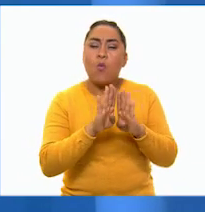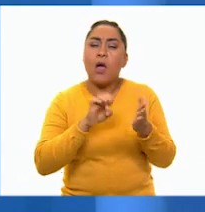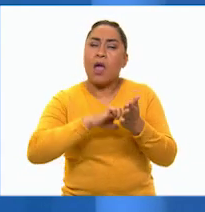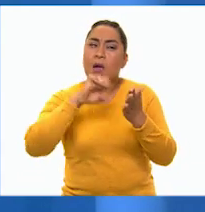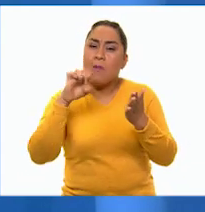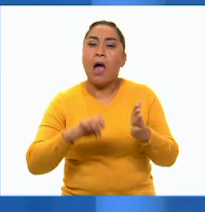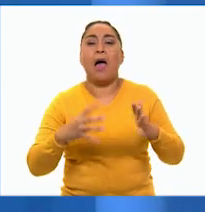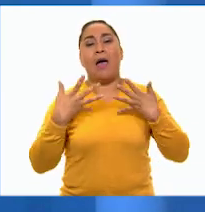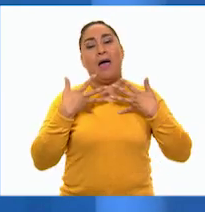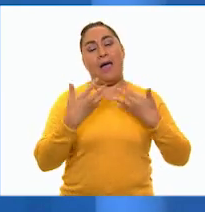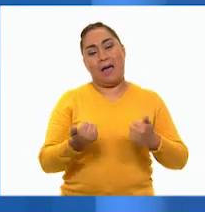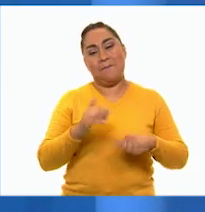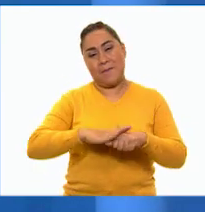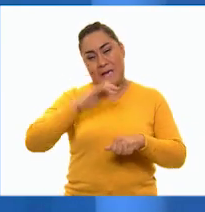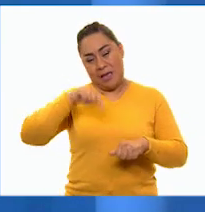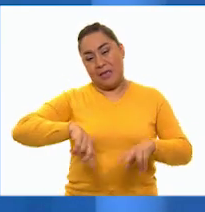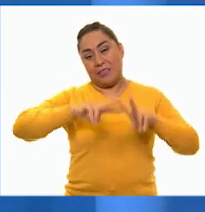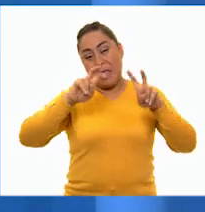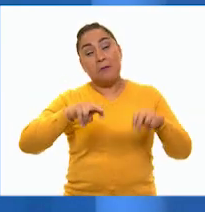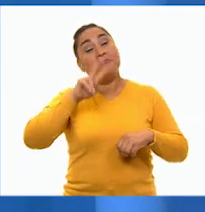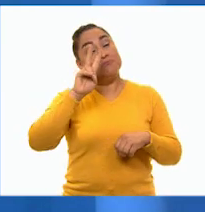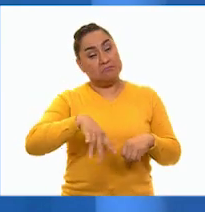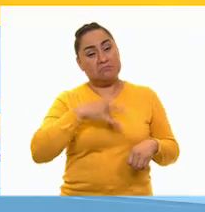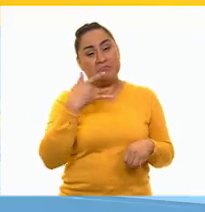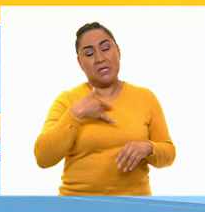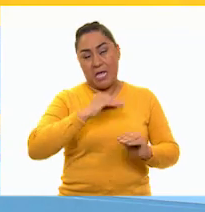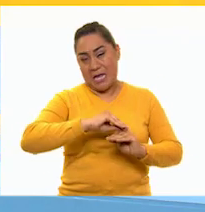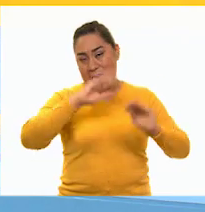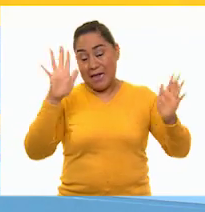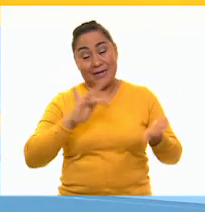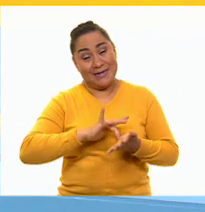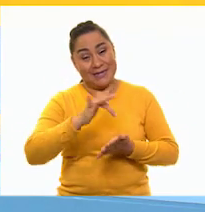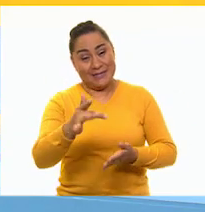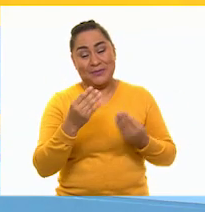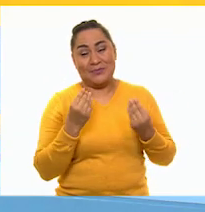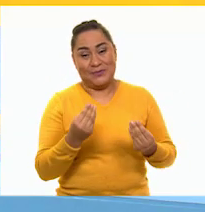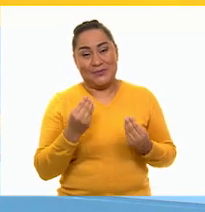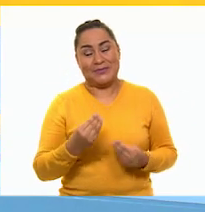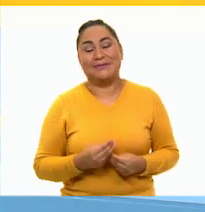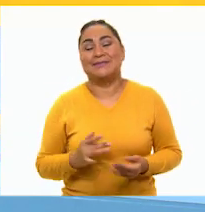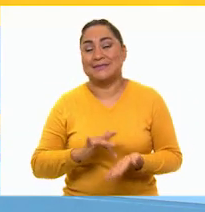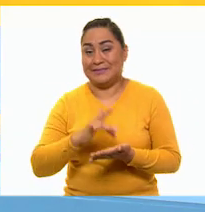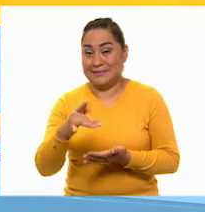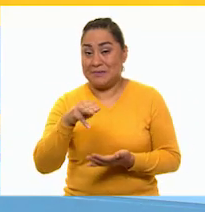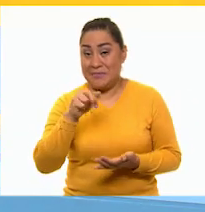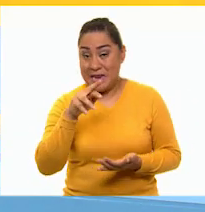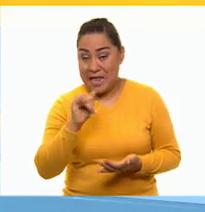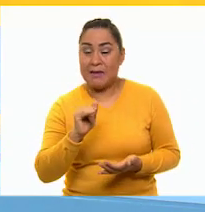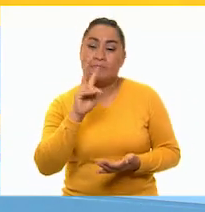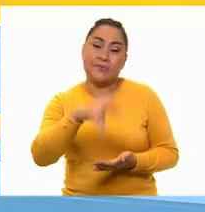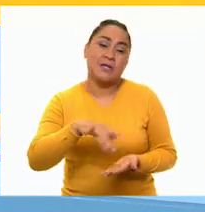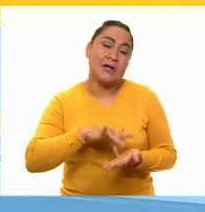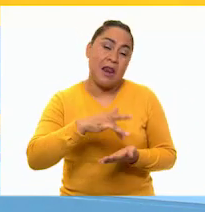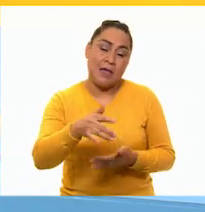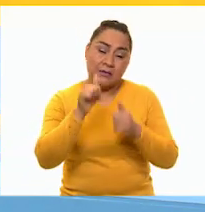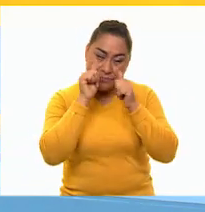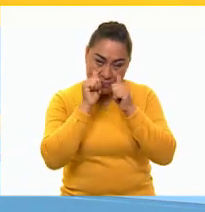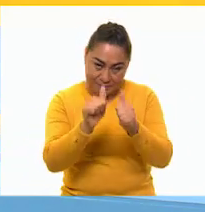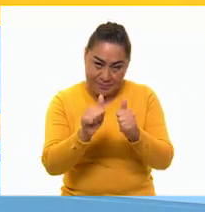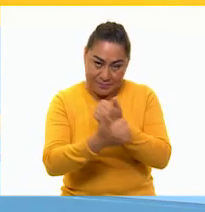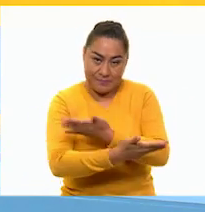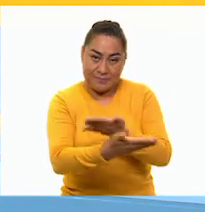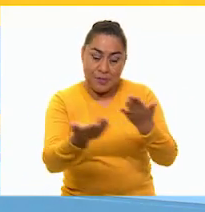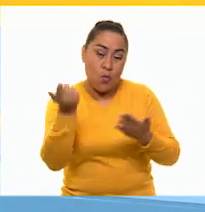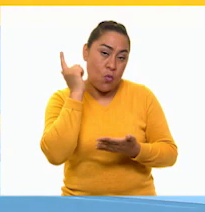este tema y la verdad es que nos ha quedado muy claro. Muchas gracias, maestra. Muchas gracias, María. Agradecemos su atención y esperamos